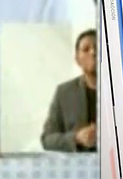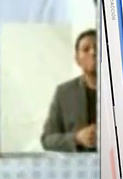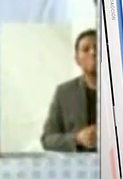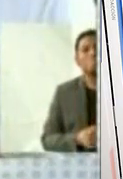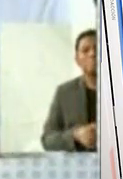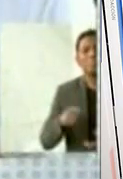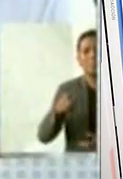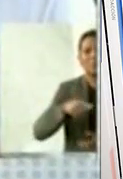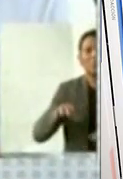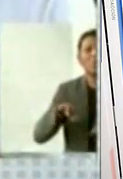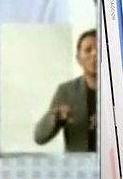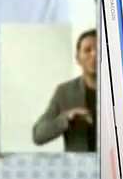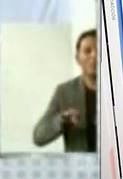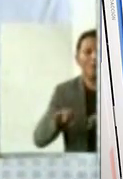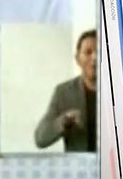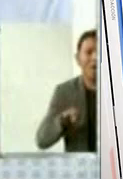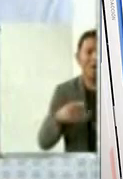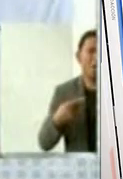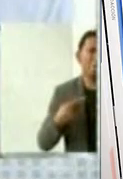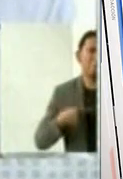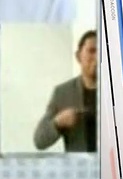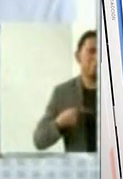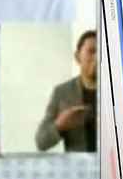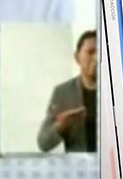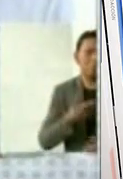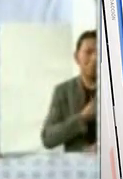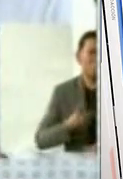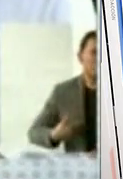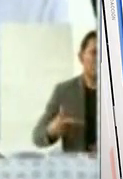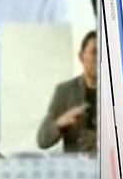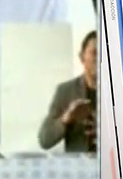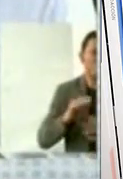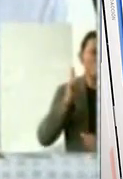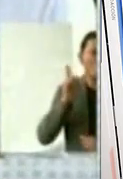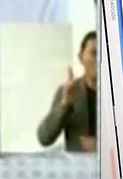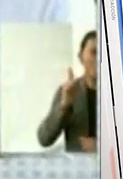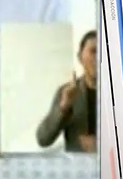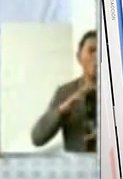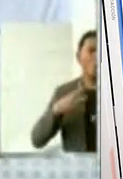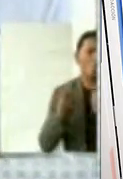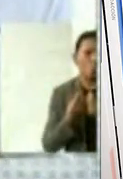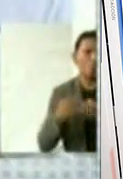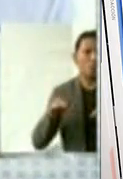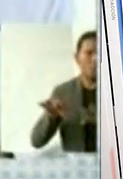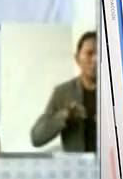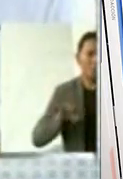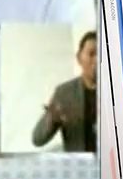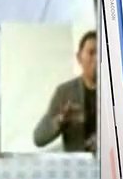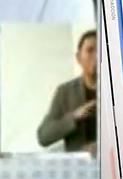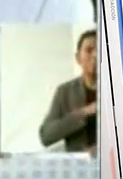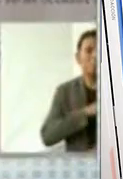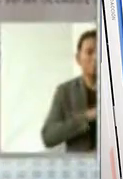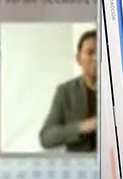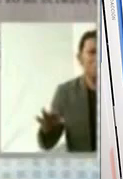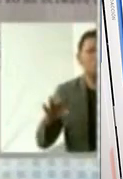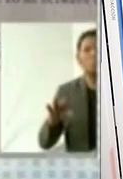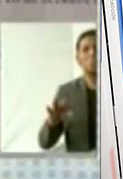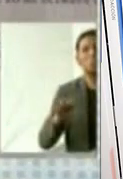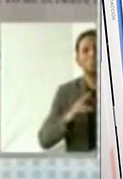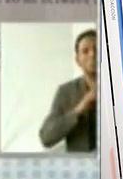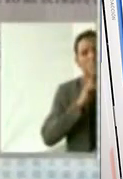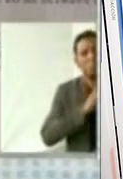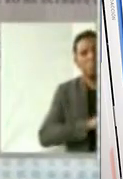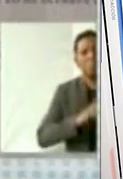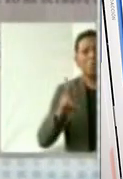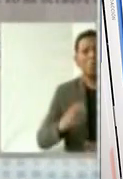inversión a quienes les ocupan las plantas, como lo denunció el Wall Street Journal apenas este lunes,